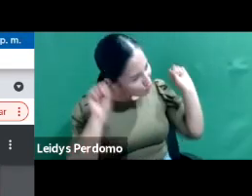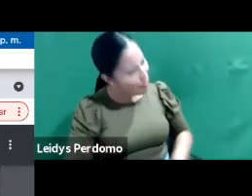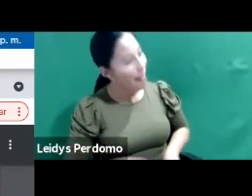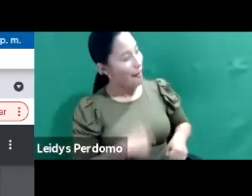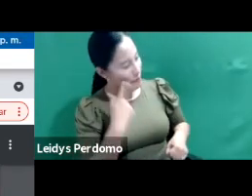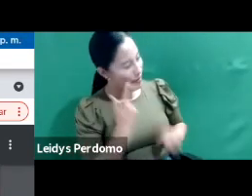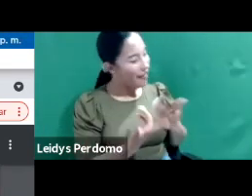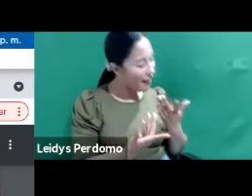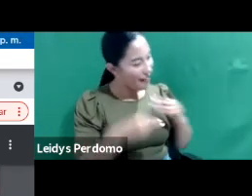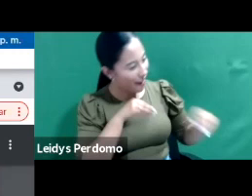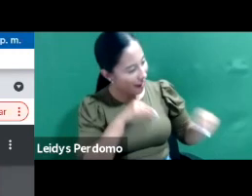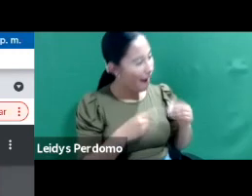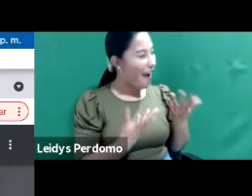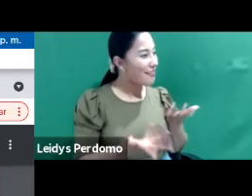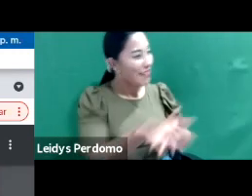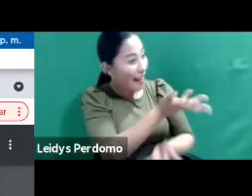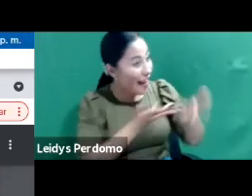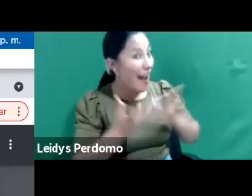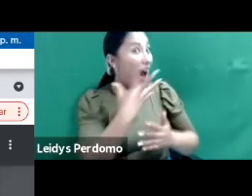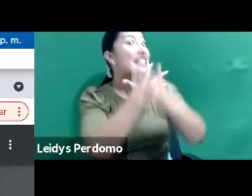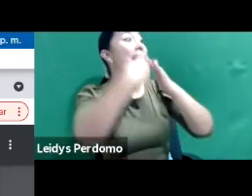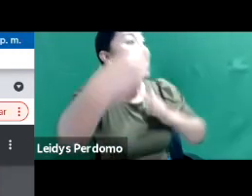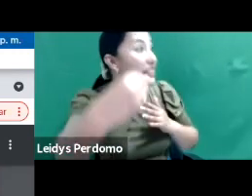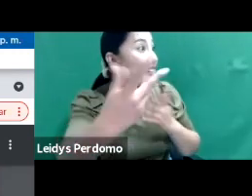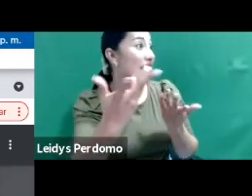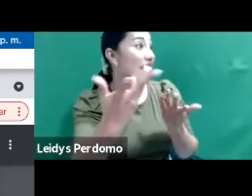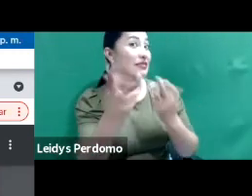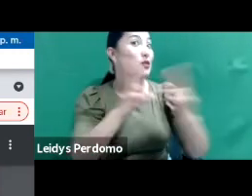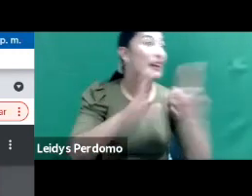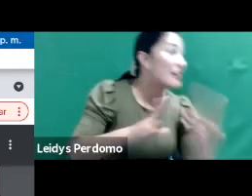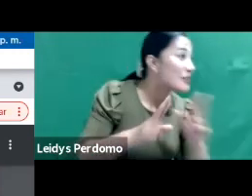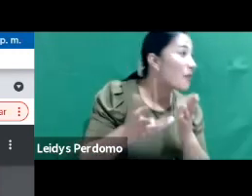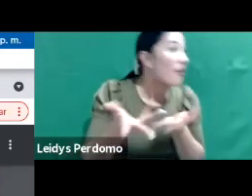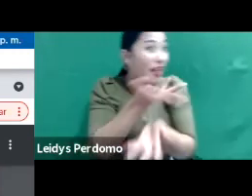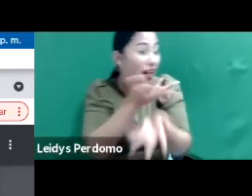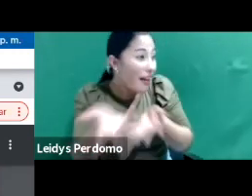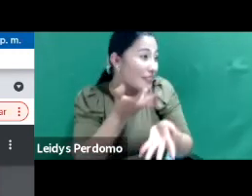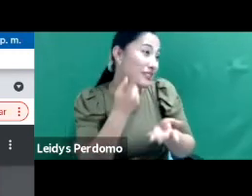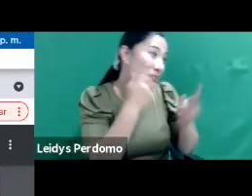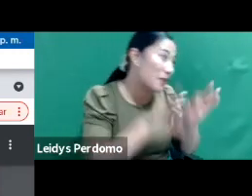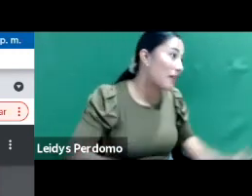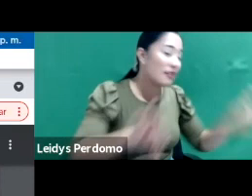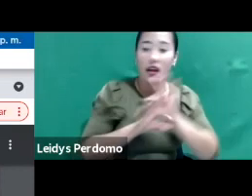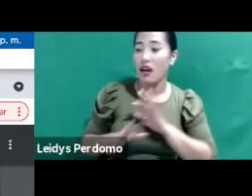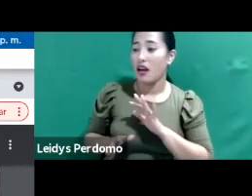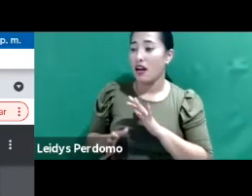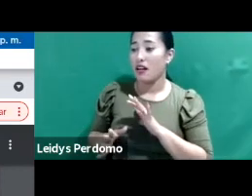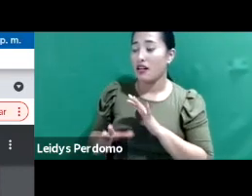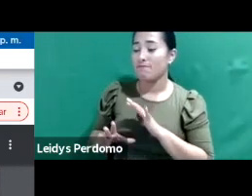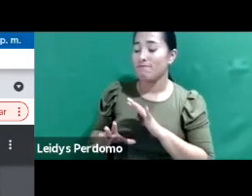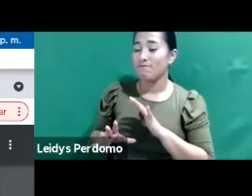a tener esas interacciones, a salir, a exponerte, porque pues indiscutiblemente en algún momento tiene que